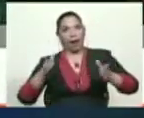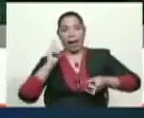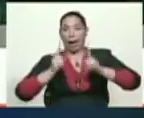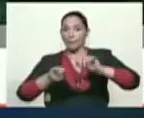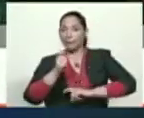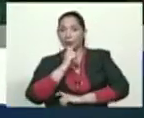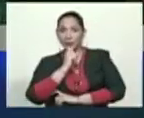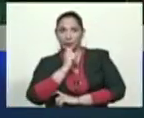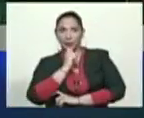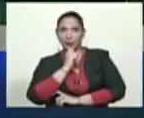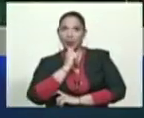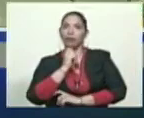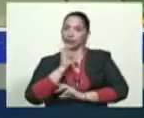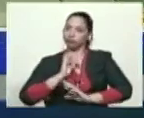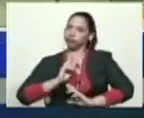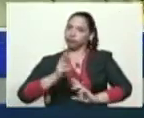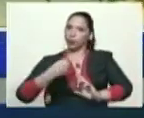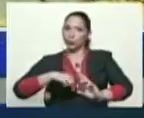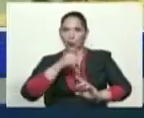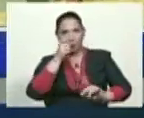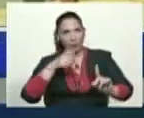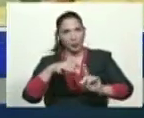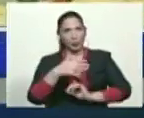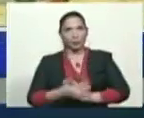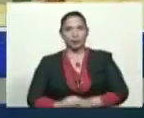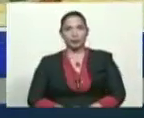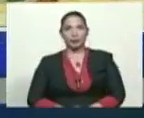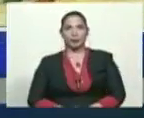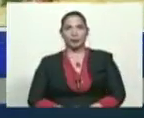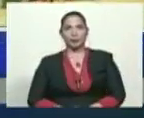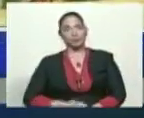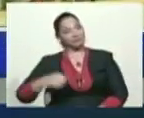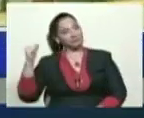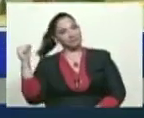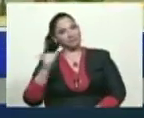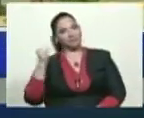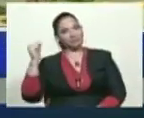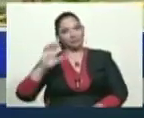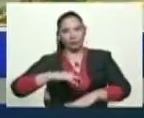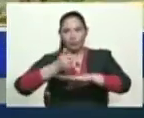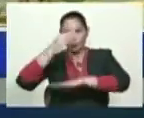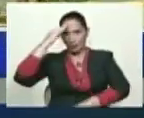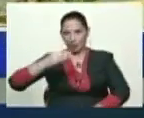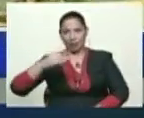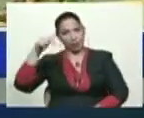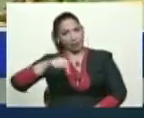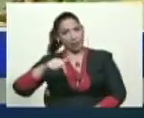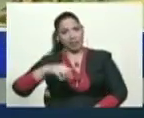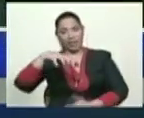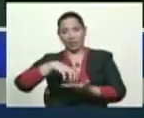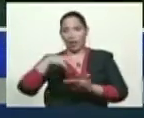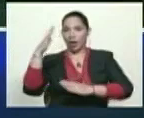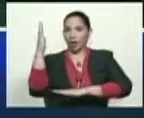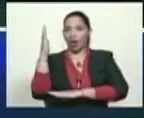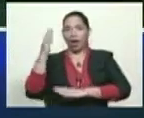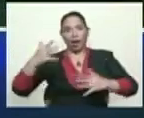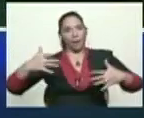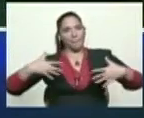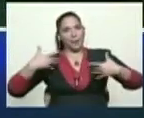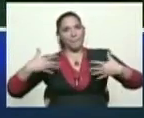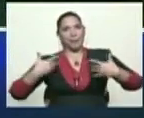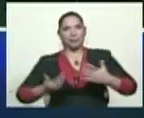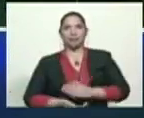las dificultades se les está dando respuesta a nuestro pueblo almirante así es mi comandante aquí desde el estado lara con la alegría